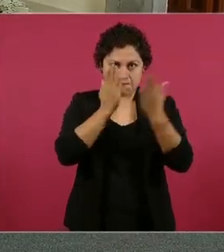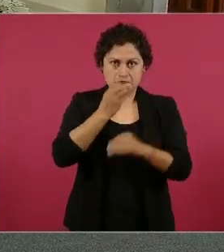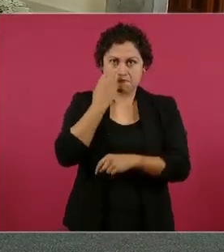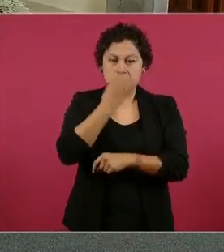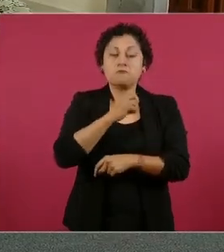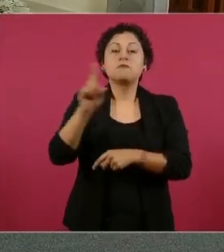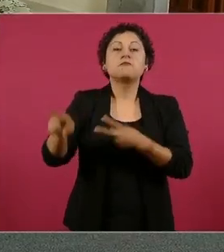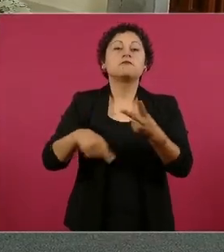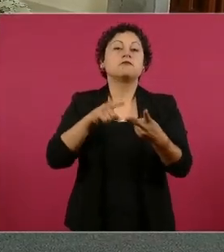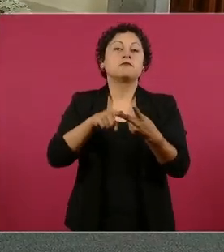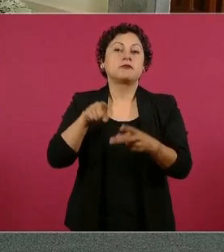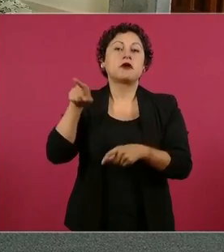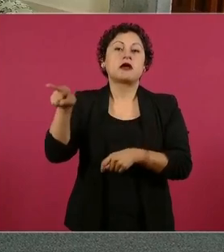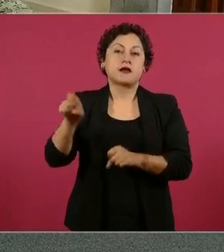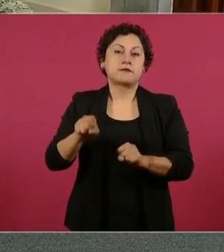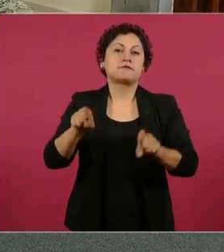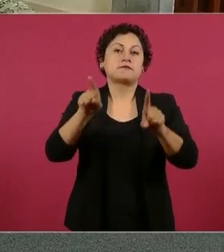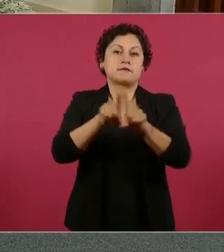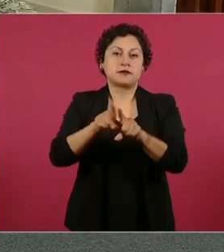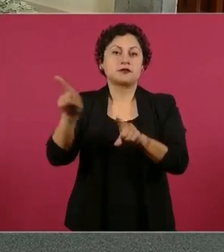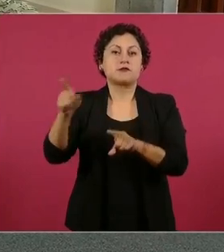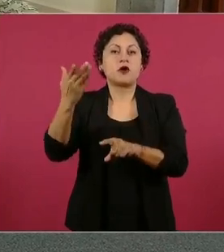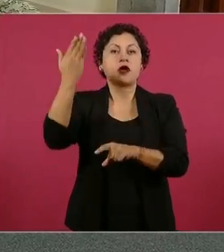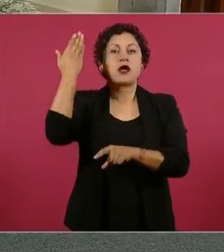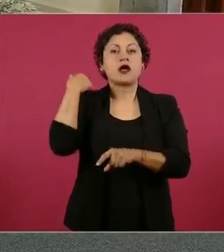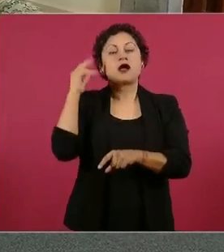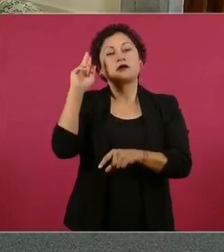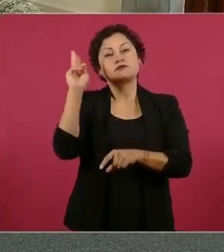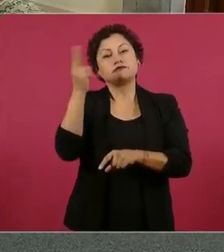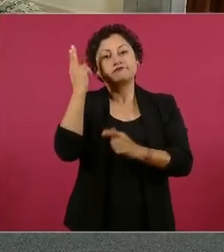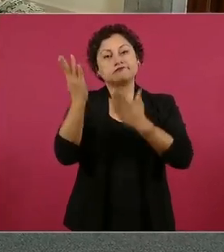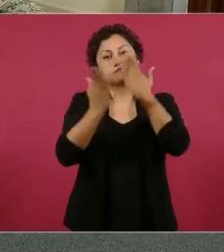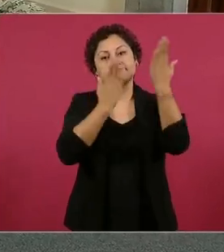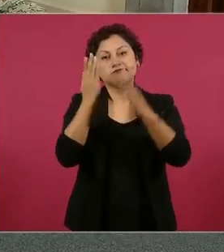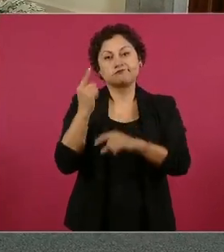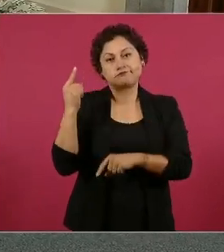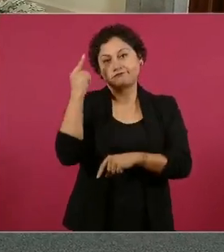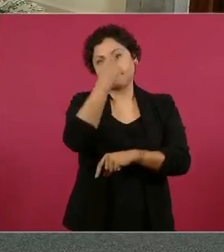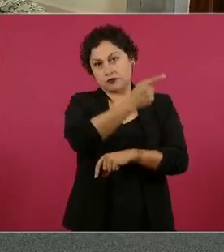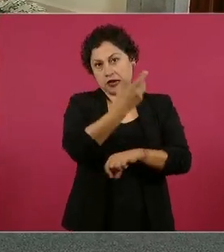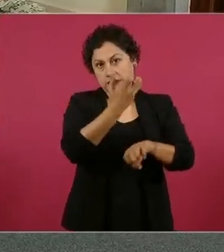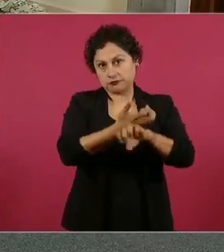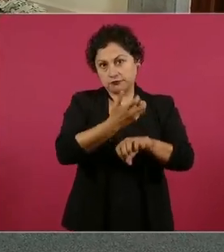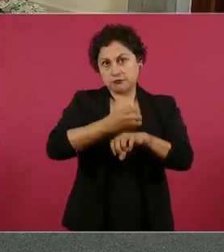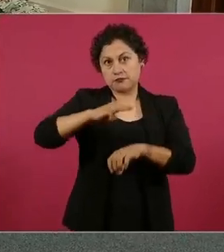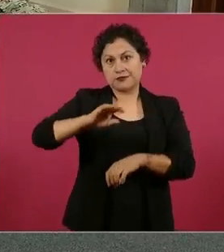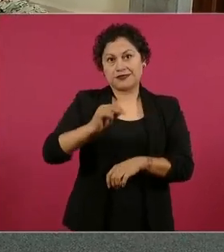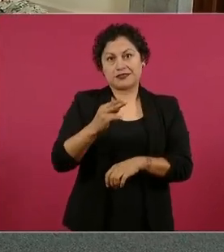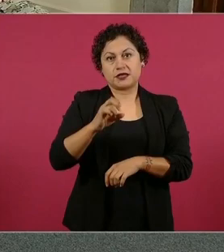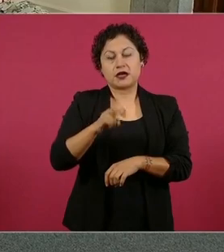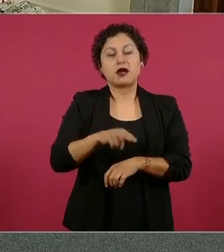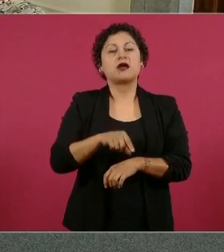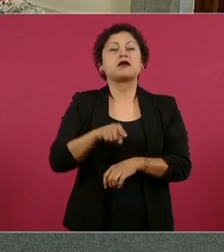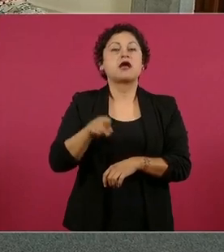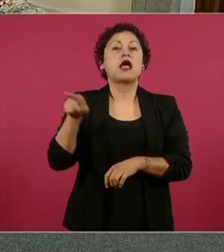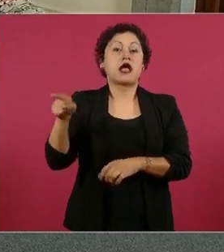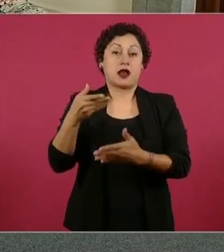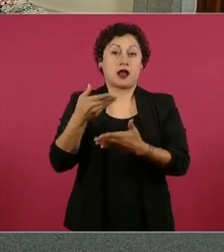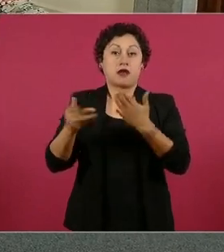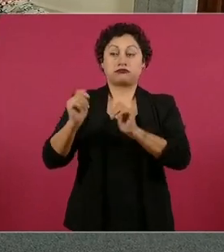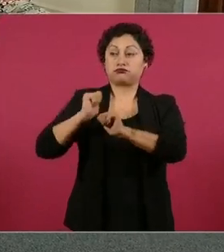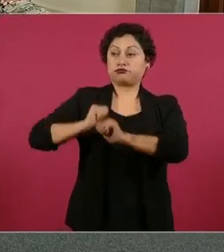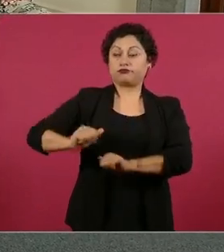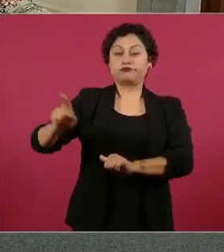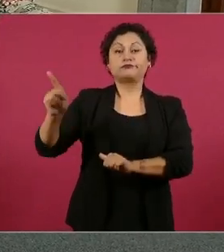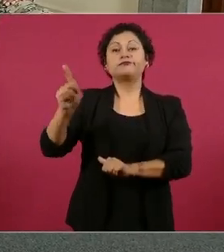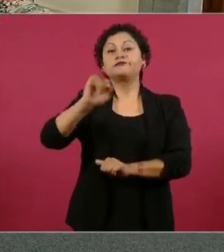ingeniería naval en la Universidad de Michigan en Estados Unidos. Él es hoy el director de construcciones navales. Se